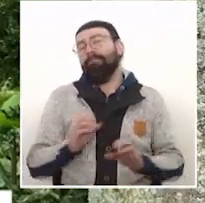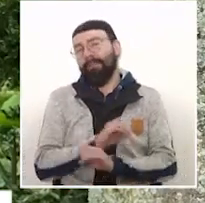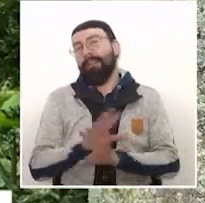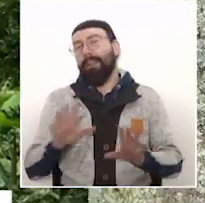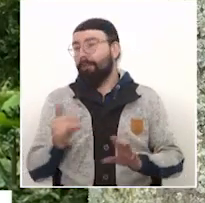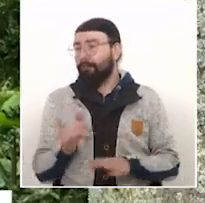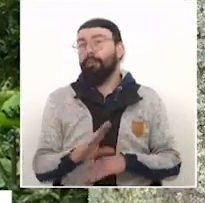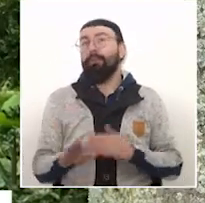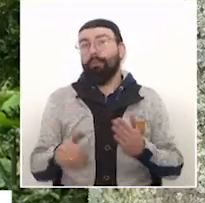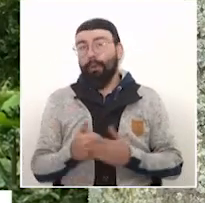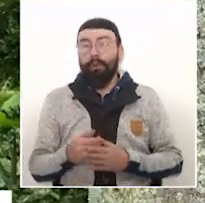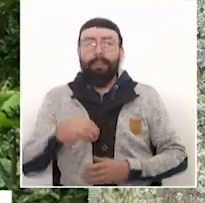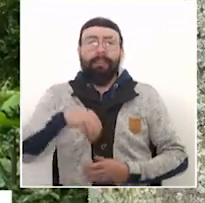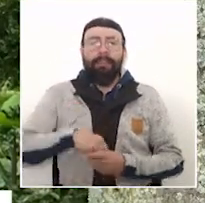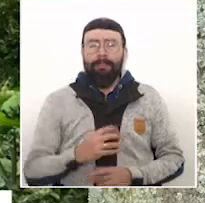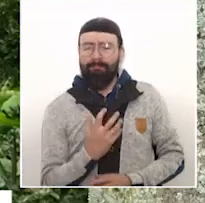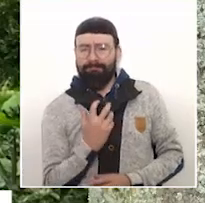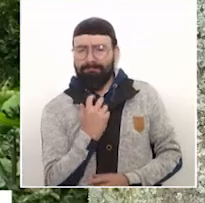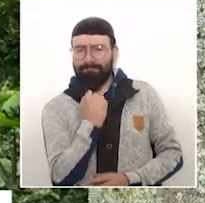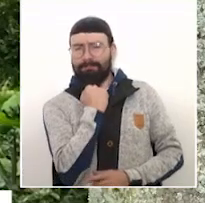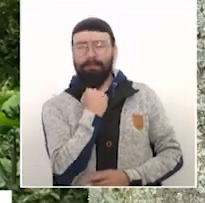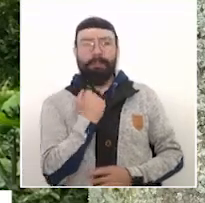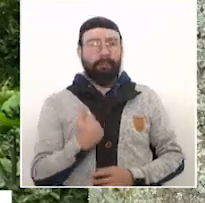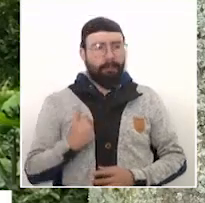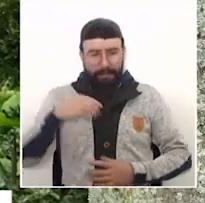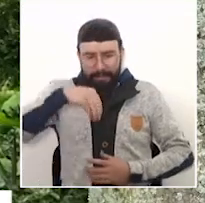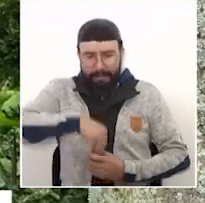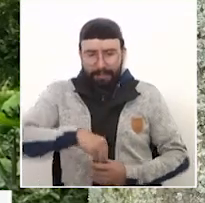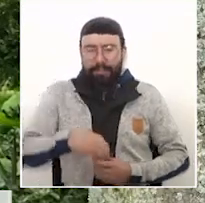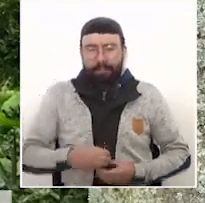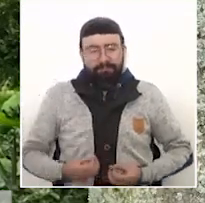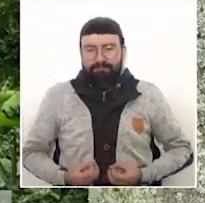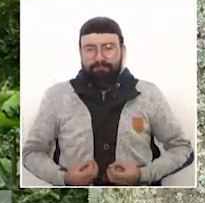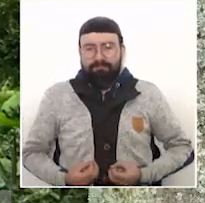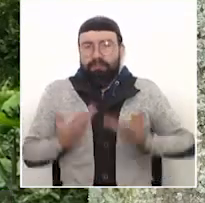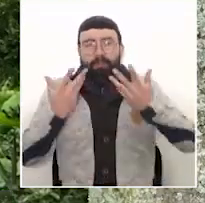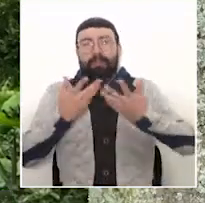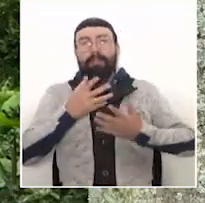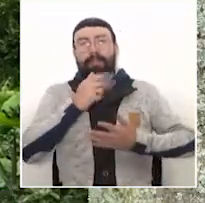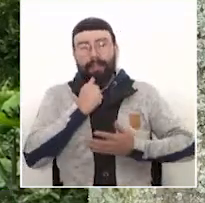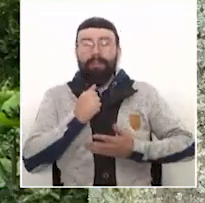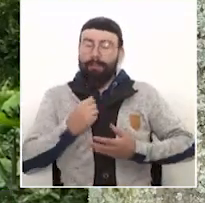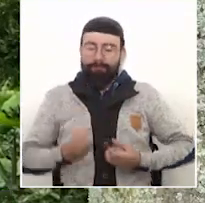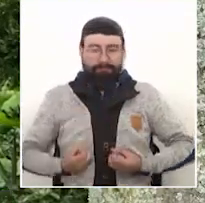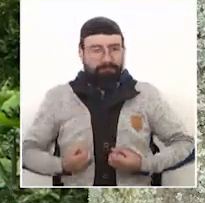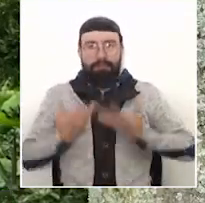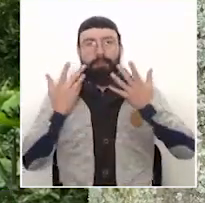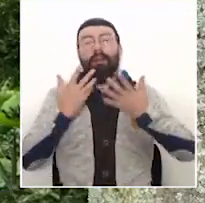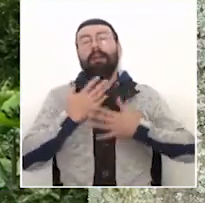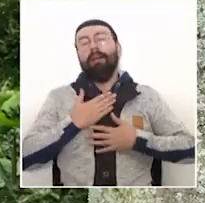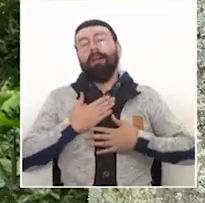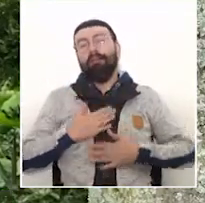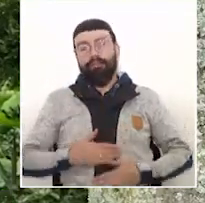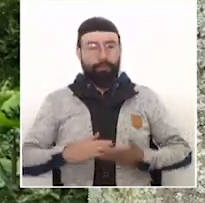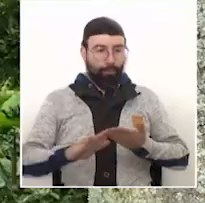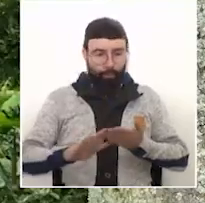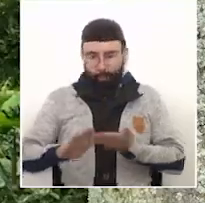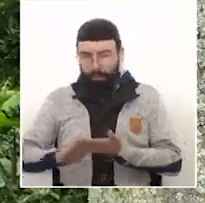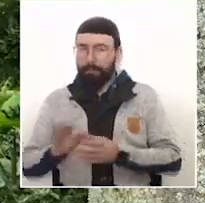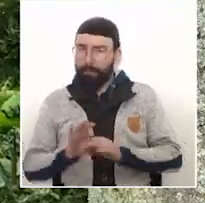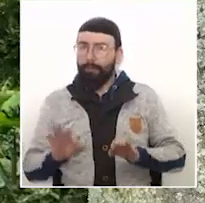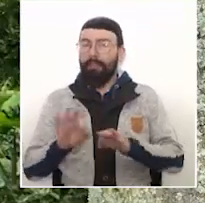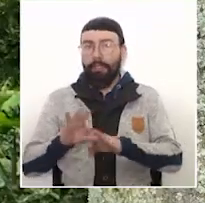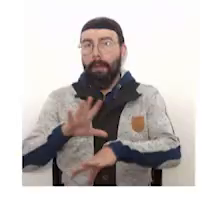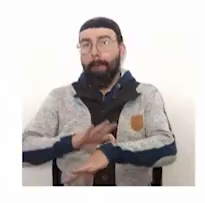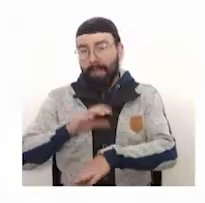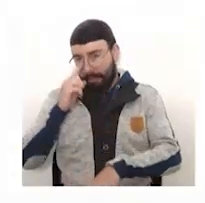todo eso acumulado, todo esto que tenemos acá no sale, eso es que queremos explotar y por eso es tan importante la medicina